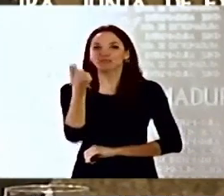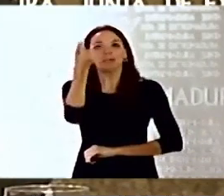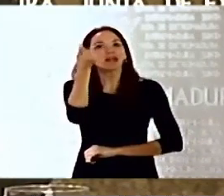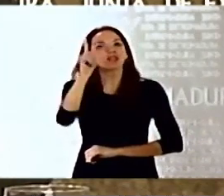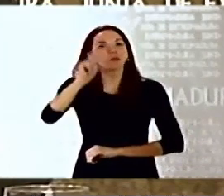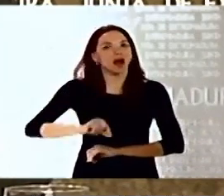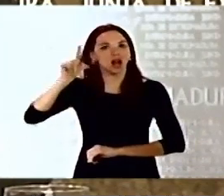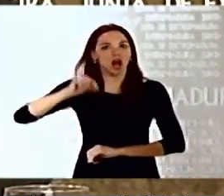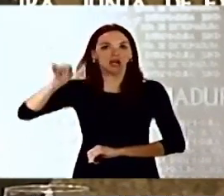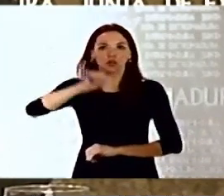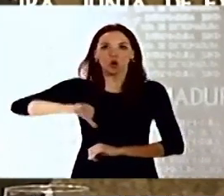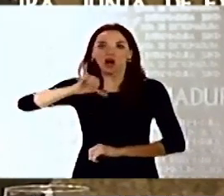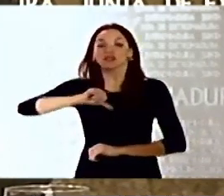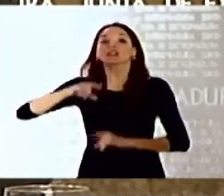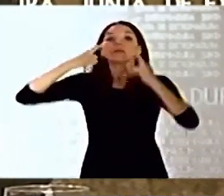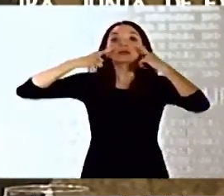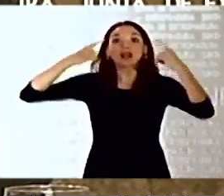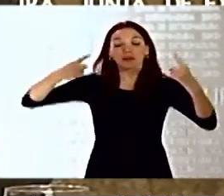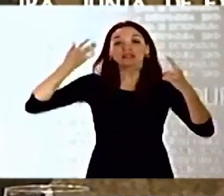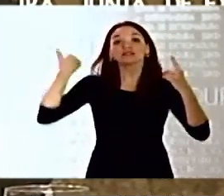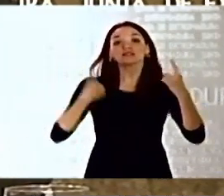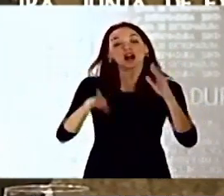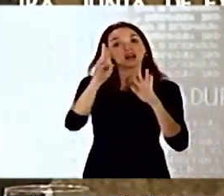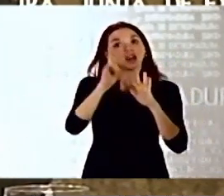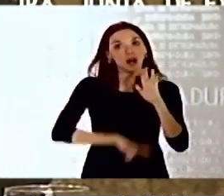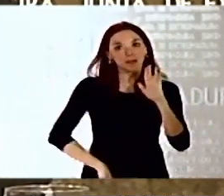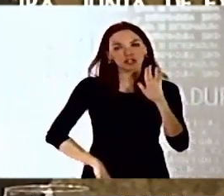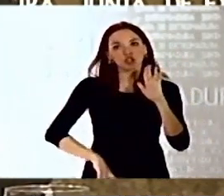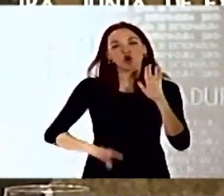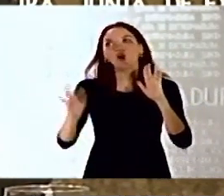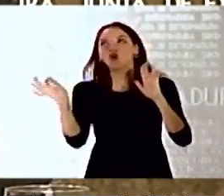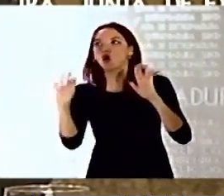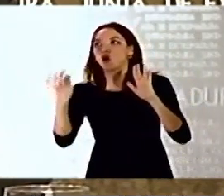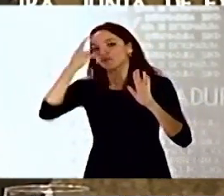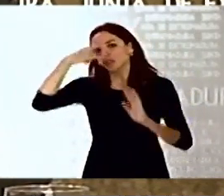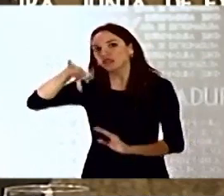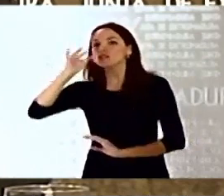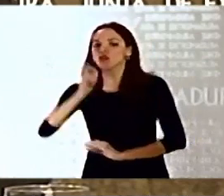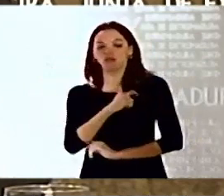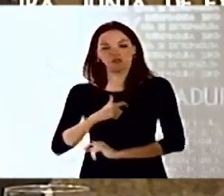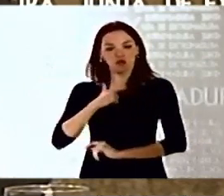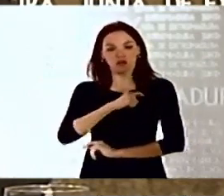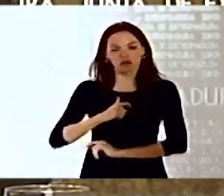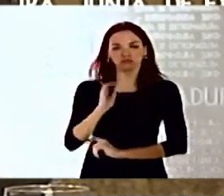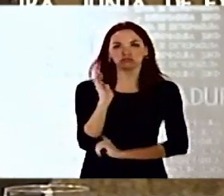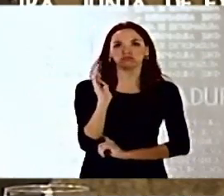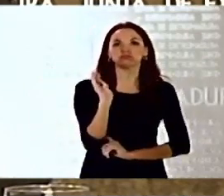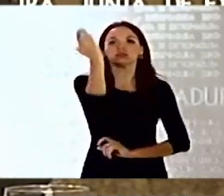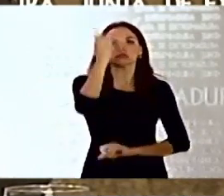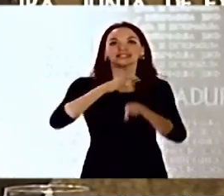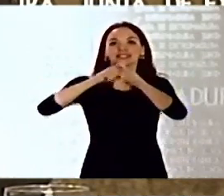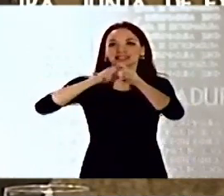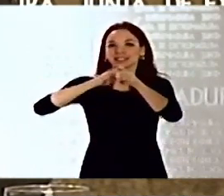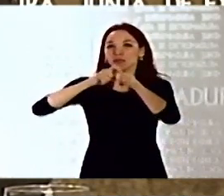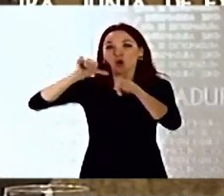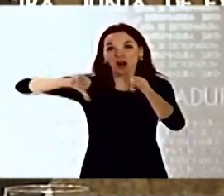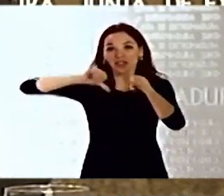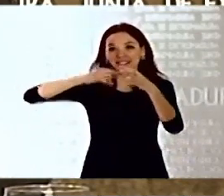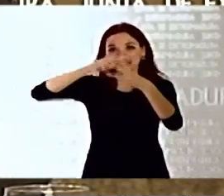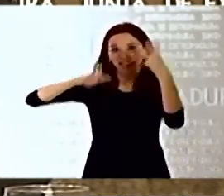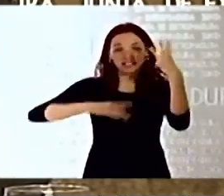ese reglamento, esa decisión de la Comisión afecta a los 3 tipos de aceite, el